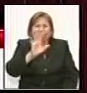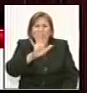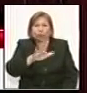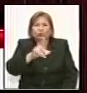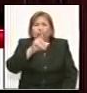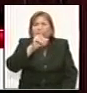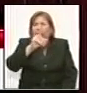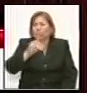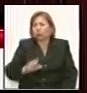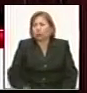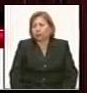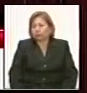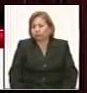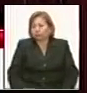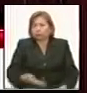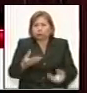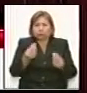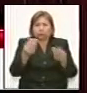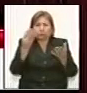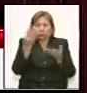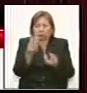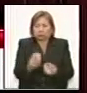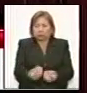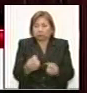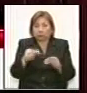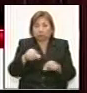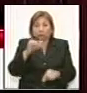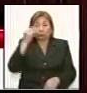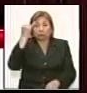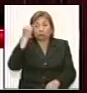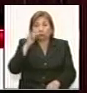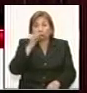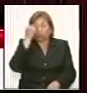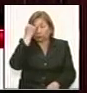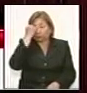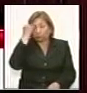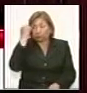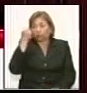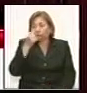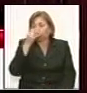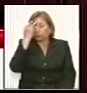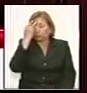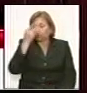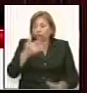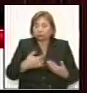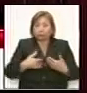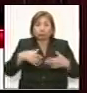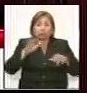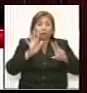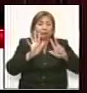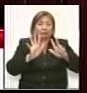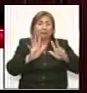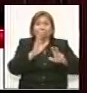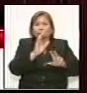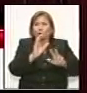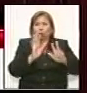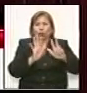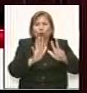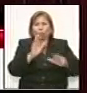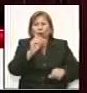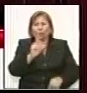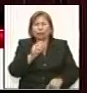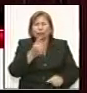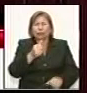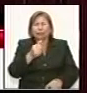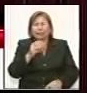751, sí, aunque menos que el Congreso inglés, indio, que tiene más de 800, 810 creo que tiene el